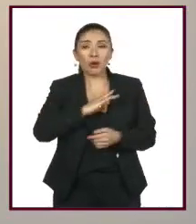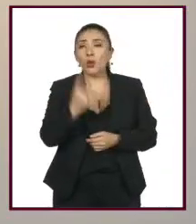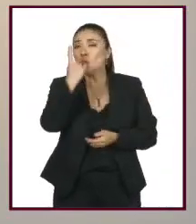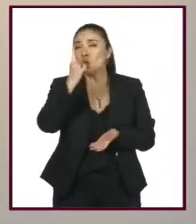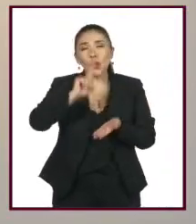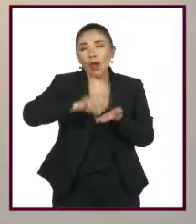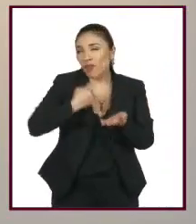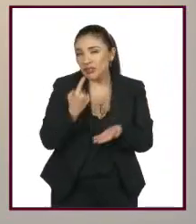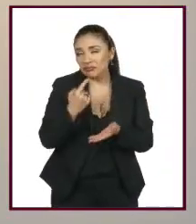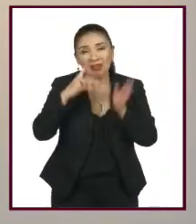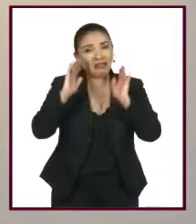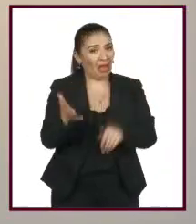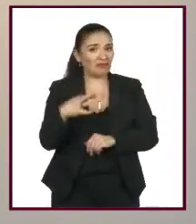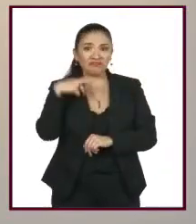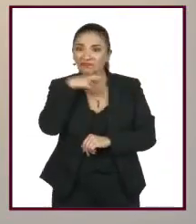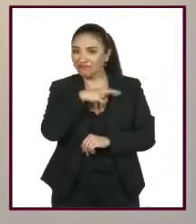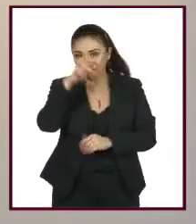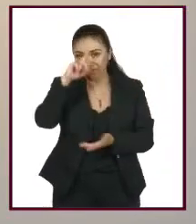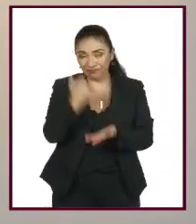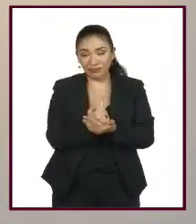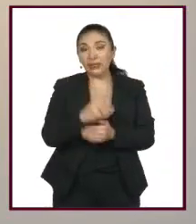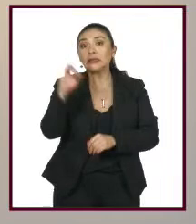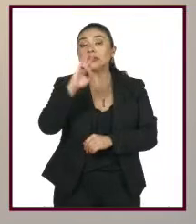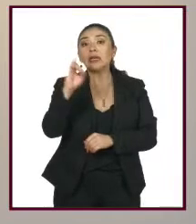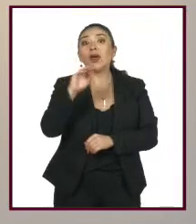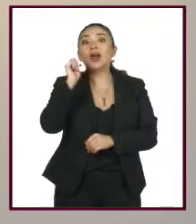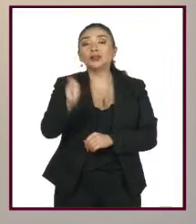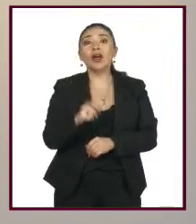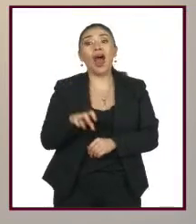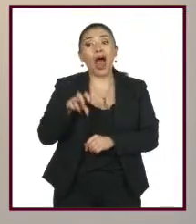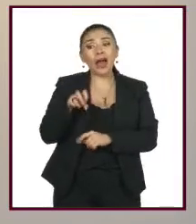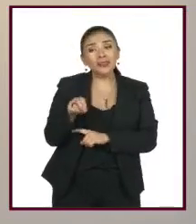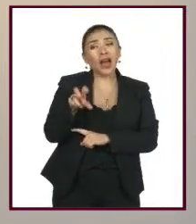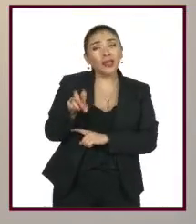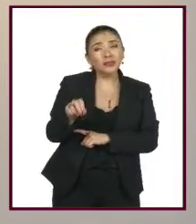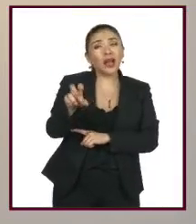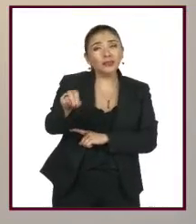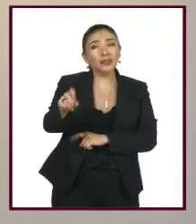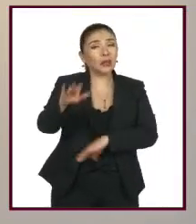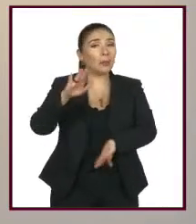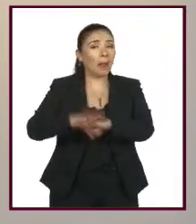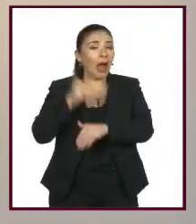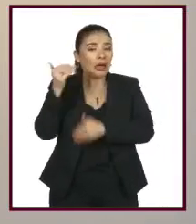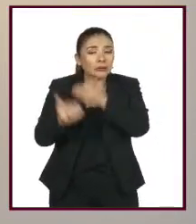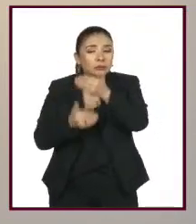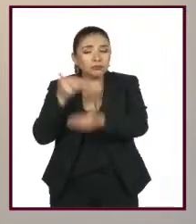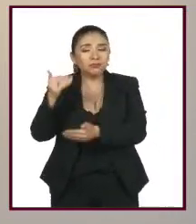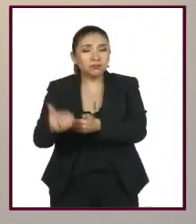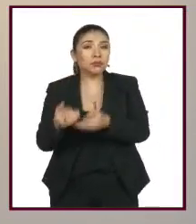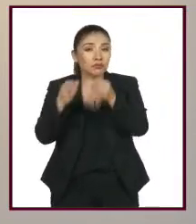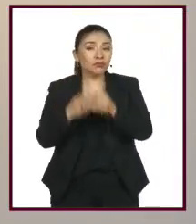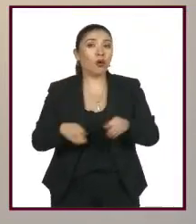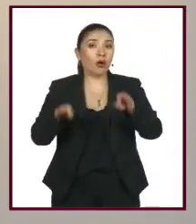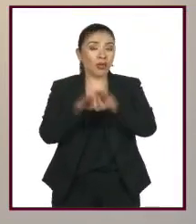solo consumo y obviamente si hay un consumo recurrente y crónico, que como hemos visto